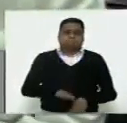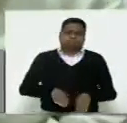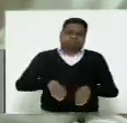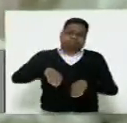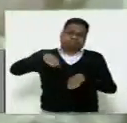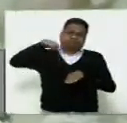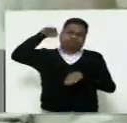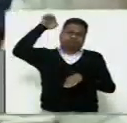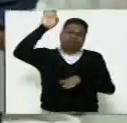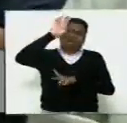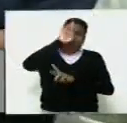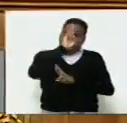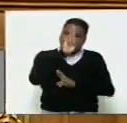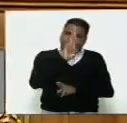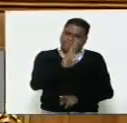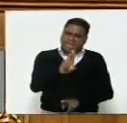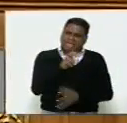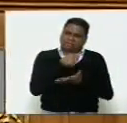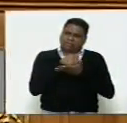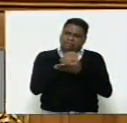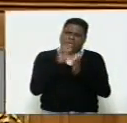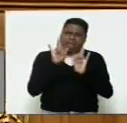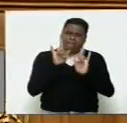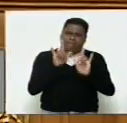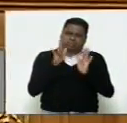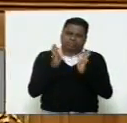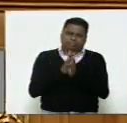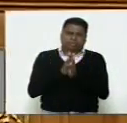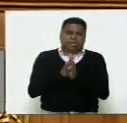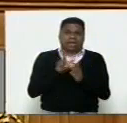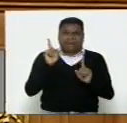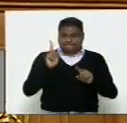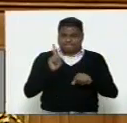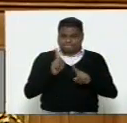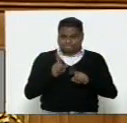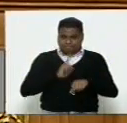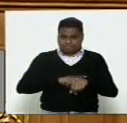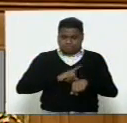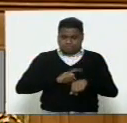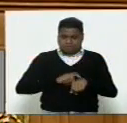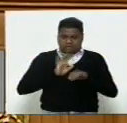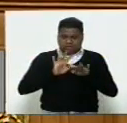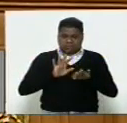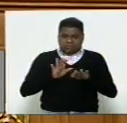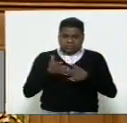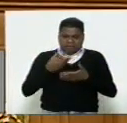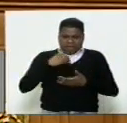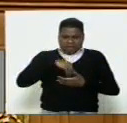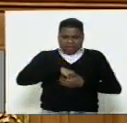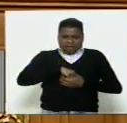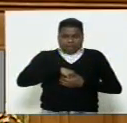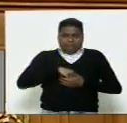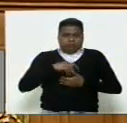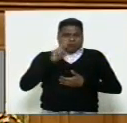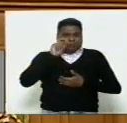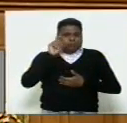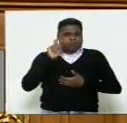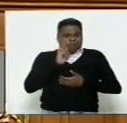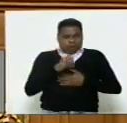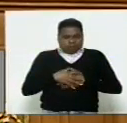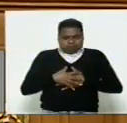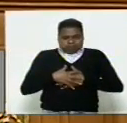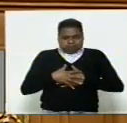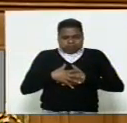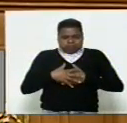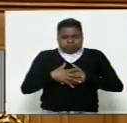ella tengan se lo van a proyectar a su cría, porque desde el momento que el bebé llega a nuestro vientre, le damos